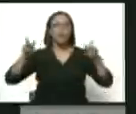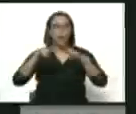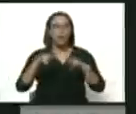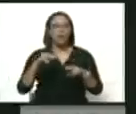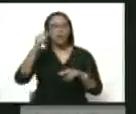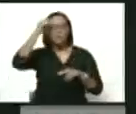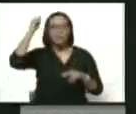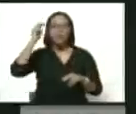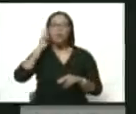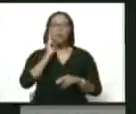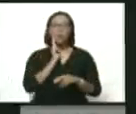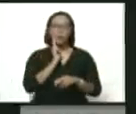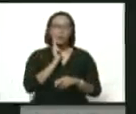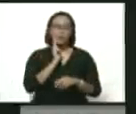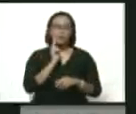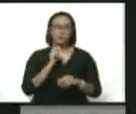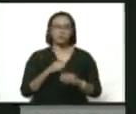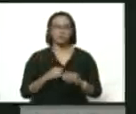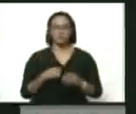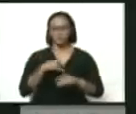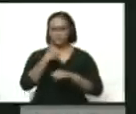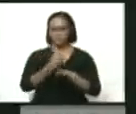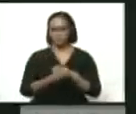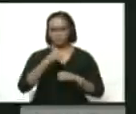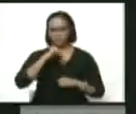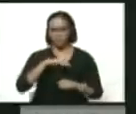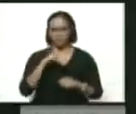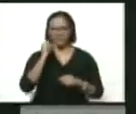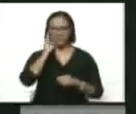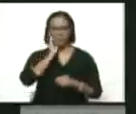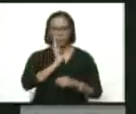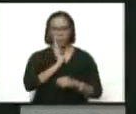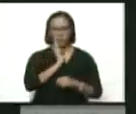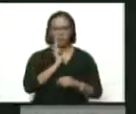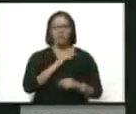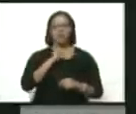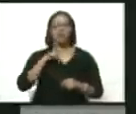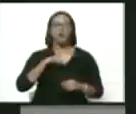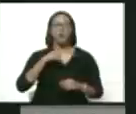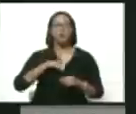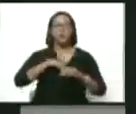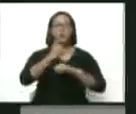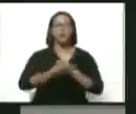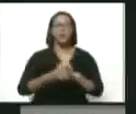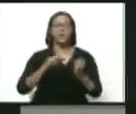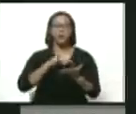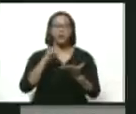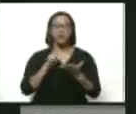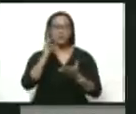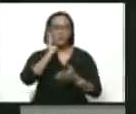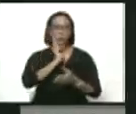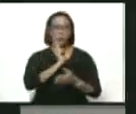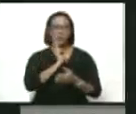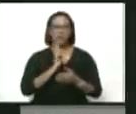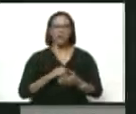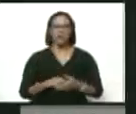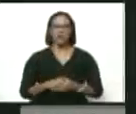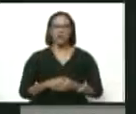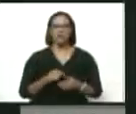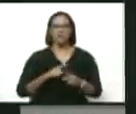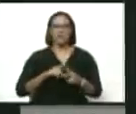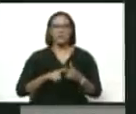bolivarianismo, el proyecto histórico de Simón Bolívar, nuestro proyecto nacional Simón Bolívar.